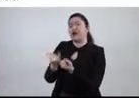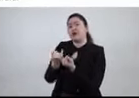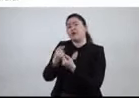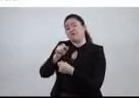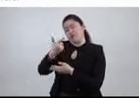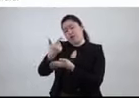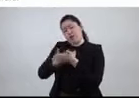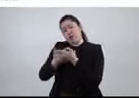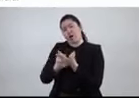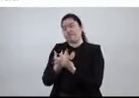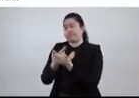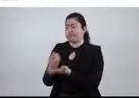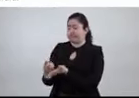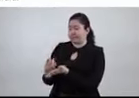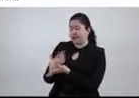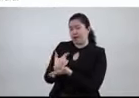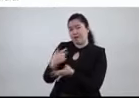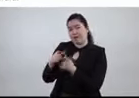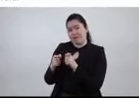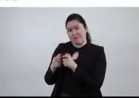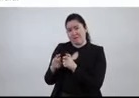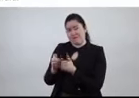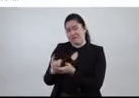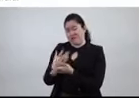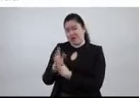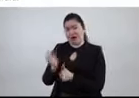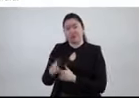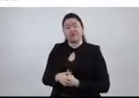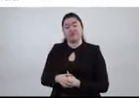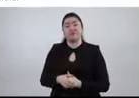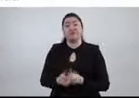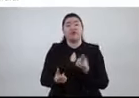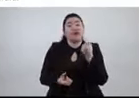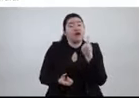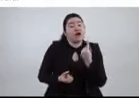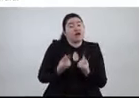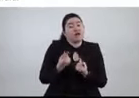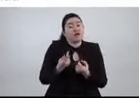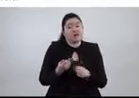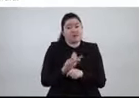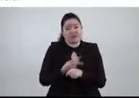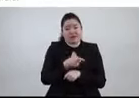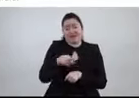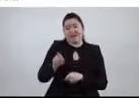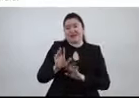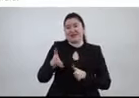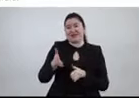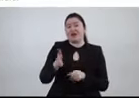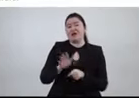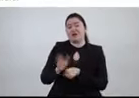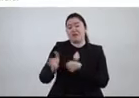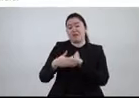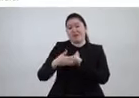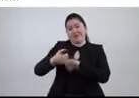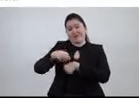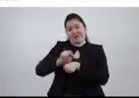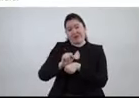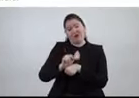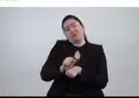en su vacuna y esperen a que les corresponde a su alcaldía. En algunos casos, en un buen número de ellos, de hecho les va a tocar esta próxima